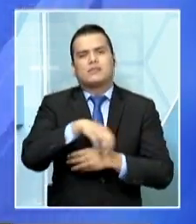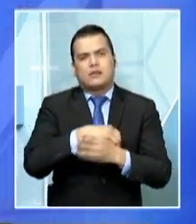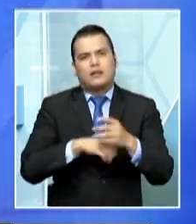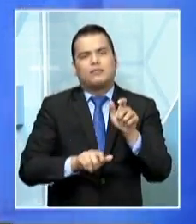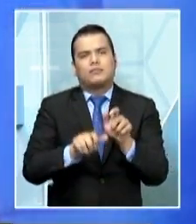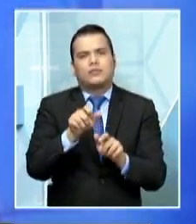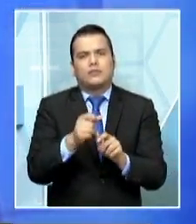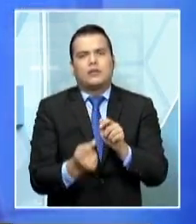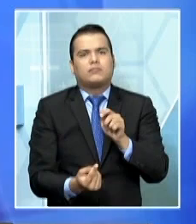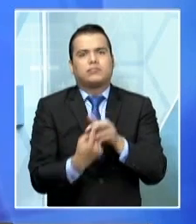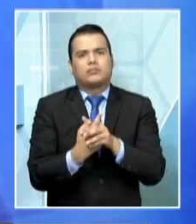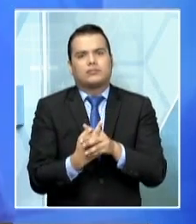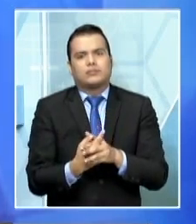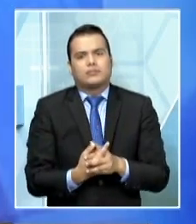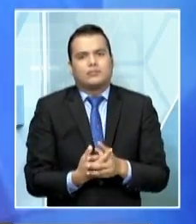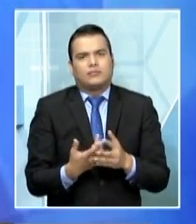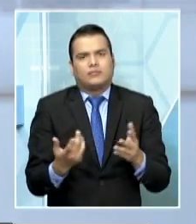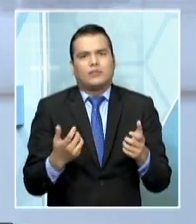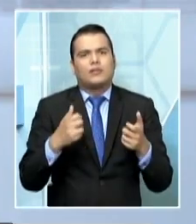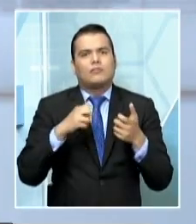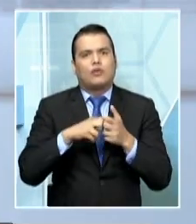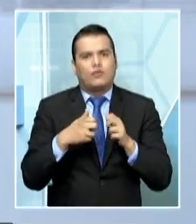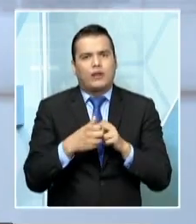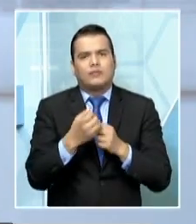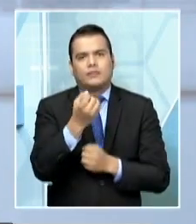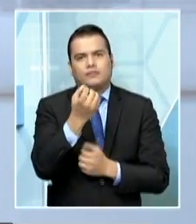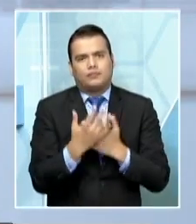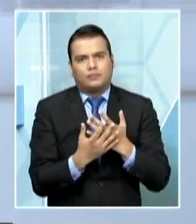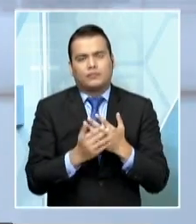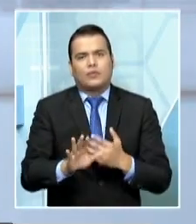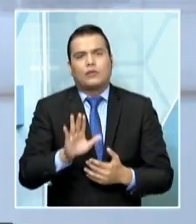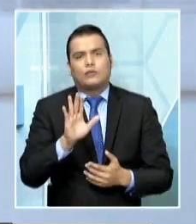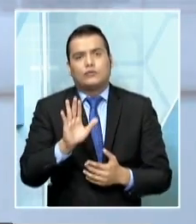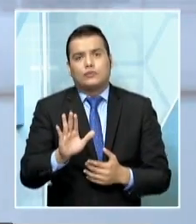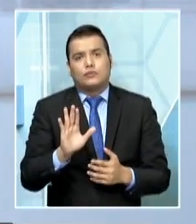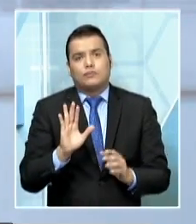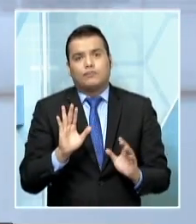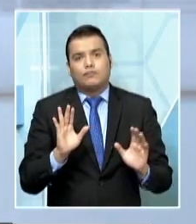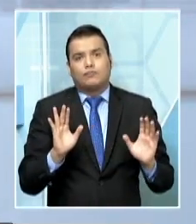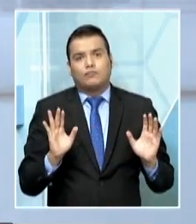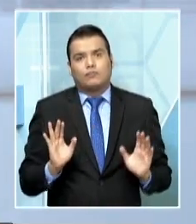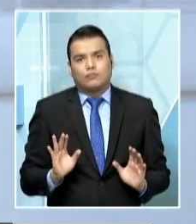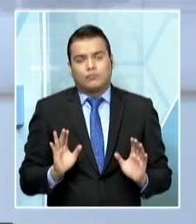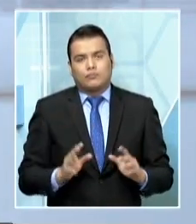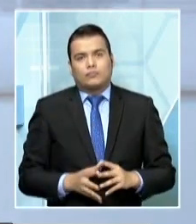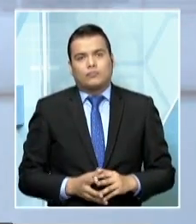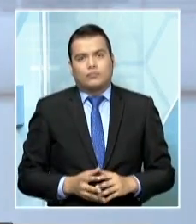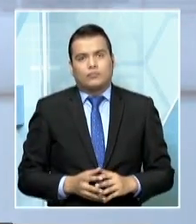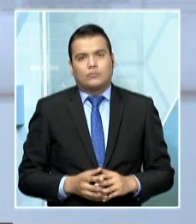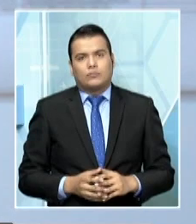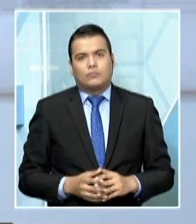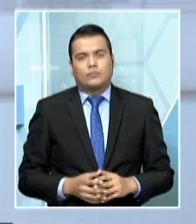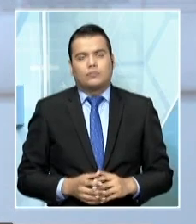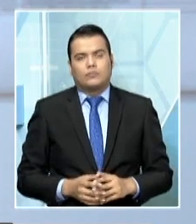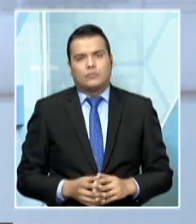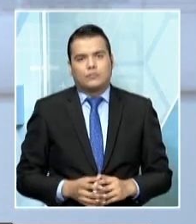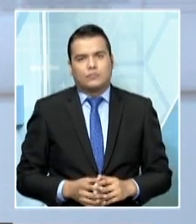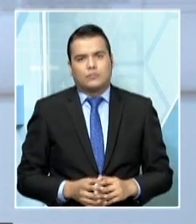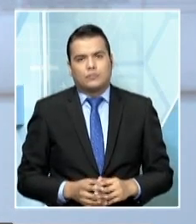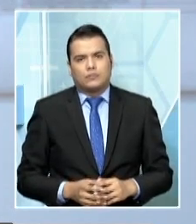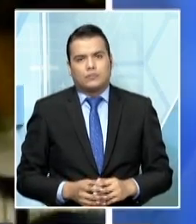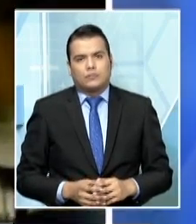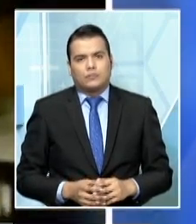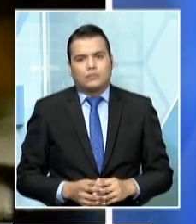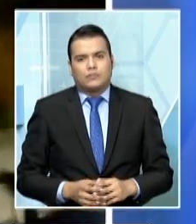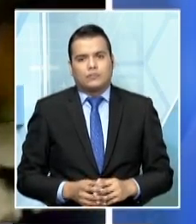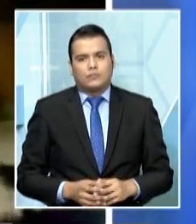indisciplina, sino también a conflictos y a publicidades cotidianas en las cuales la policía se determina inmersa en la relación de tensión con la